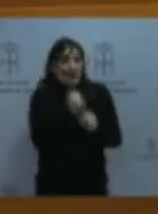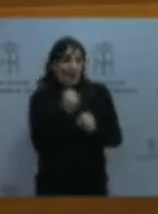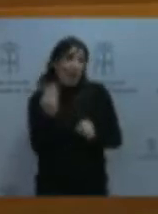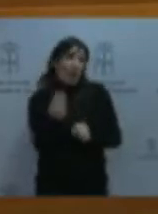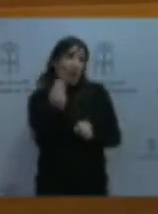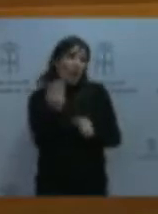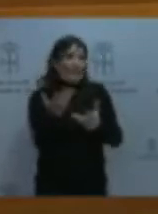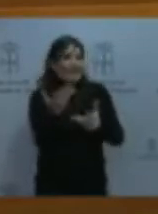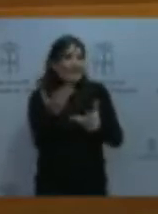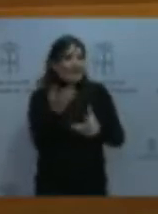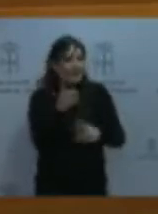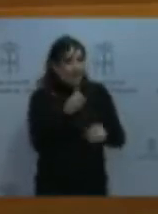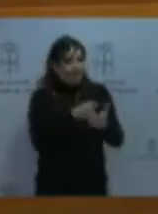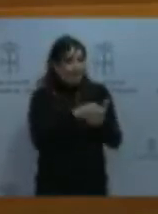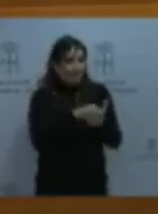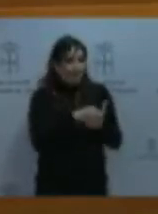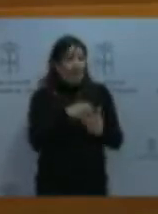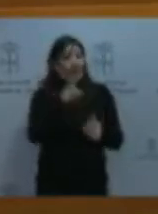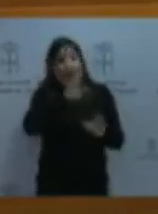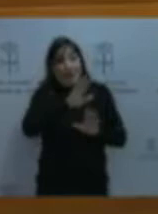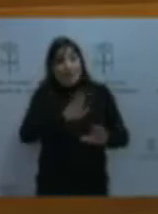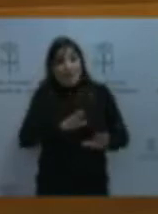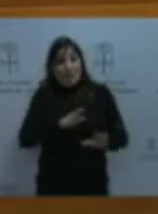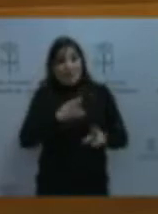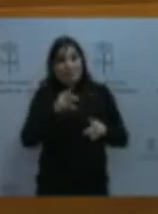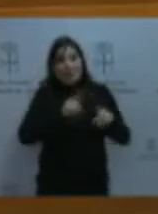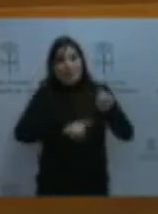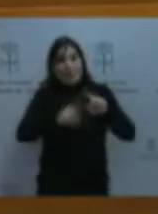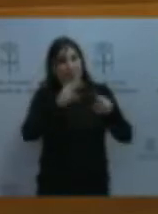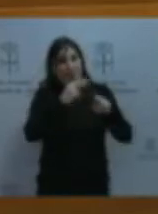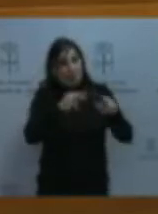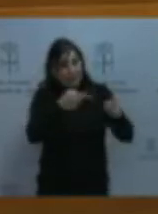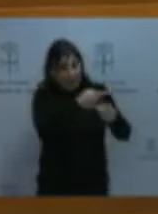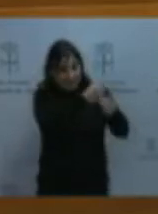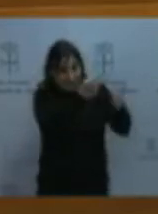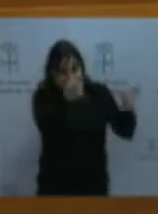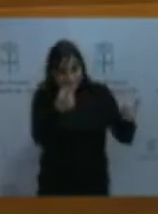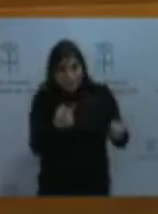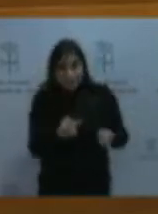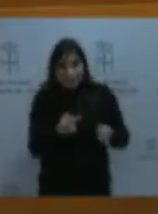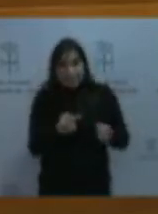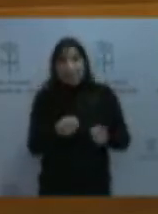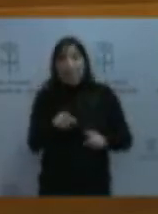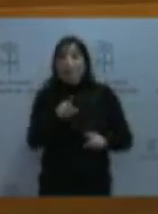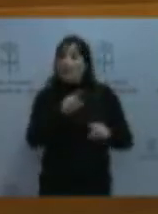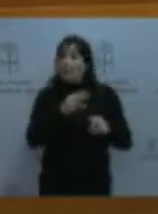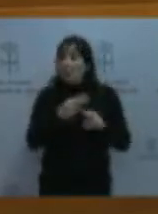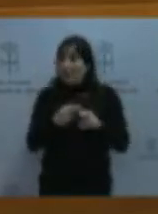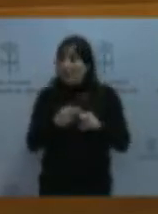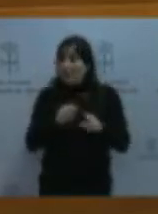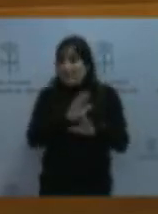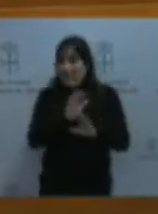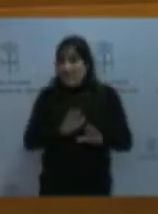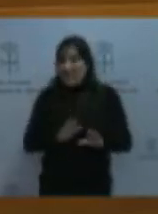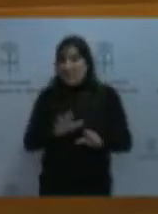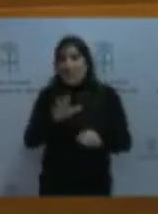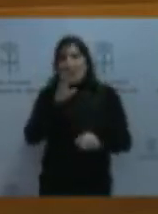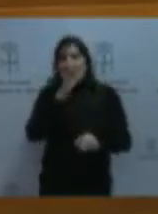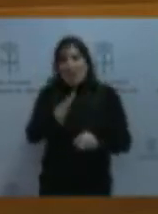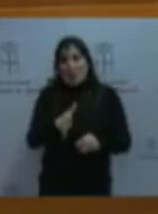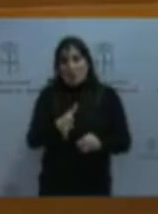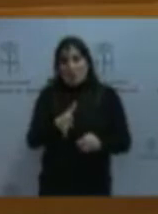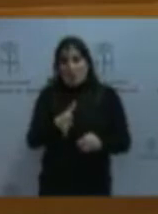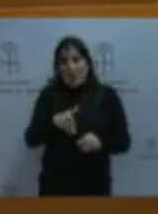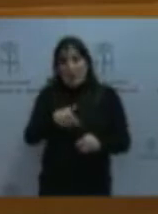políticas, las que son realmente causa de la decisión de ser o no padres o madres.